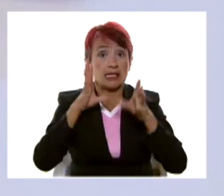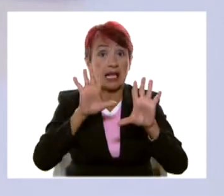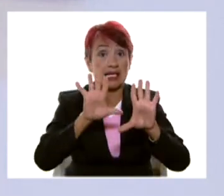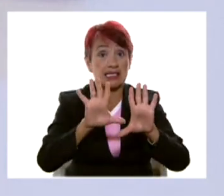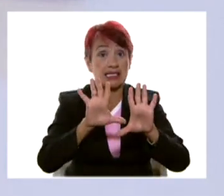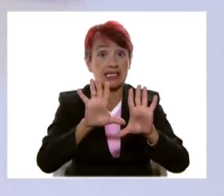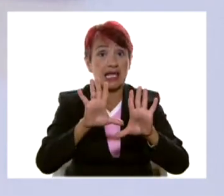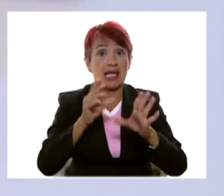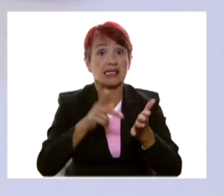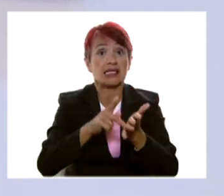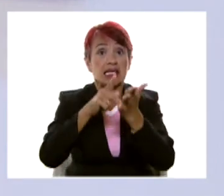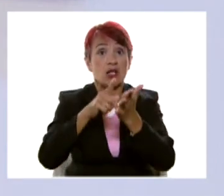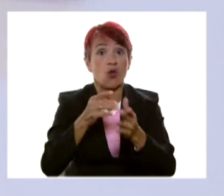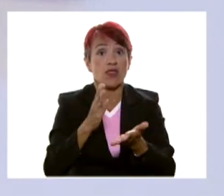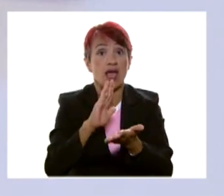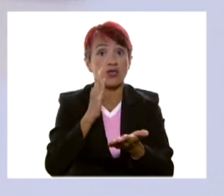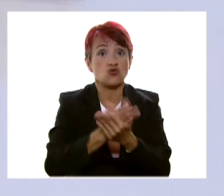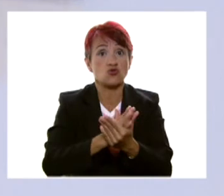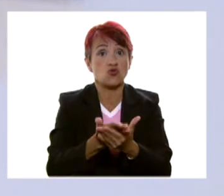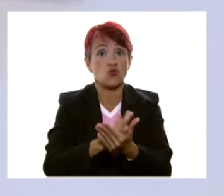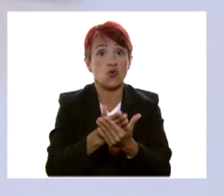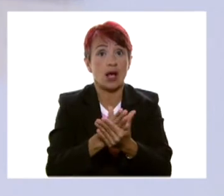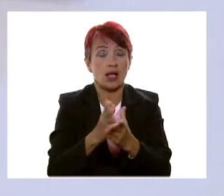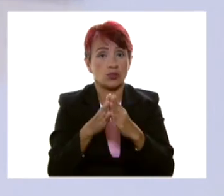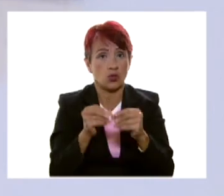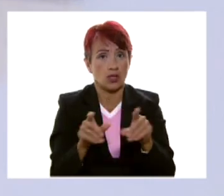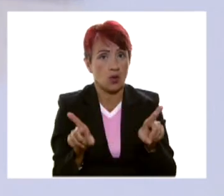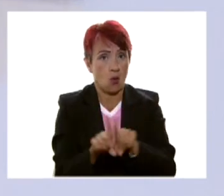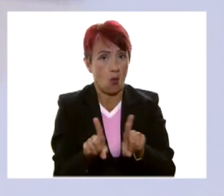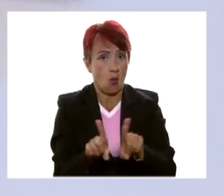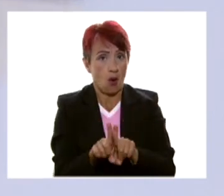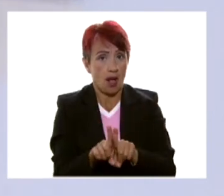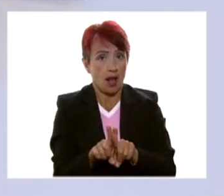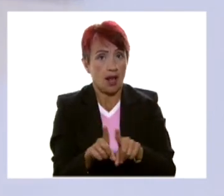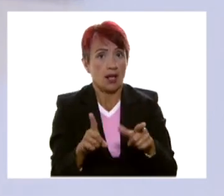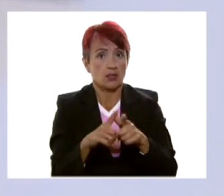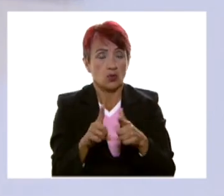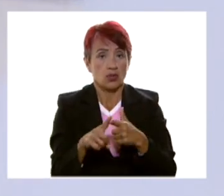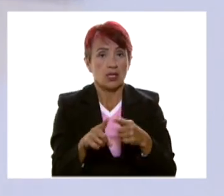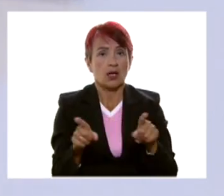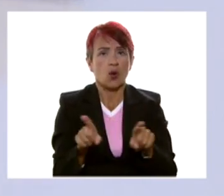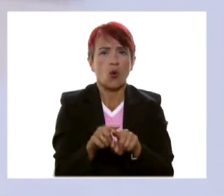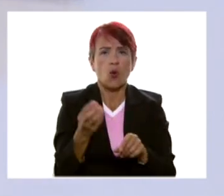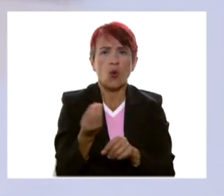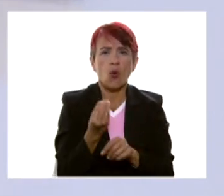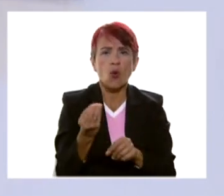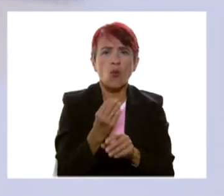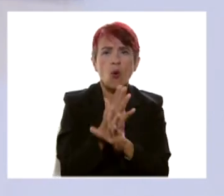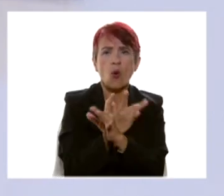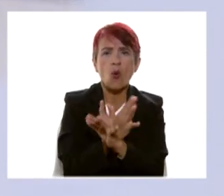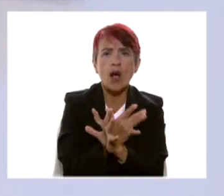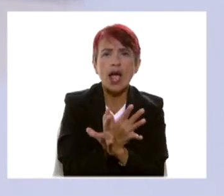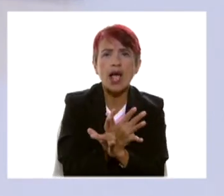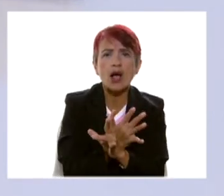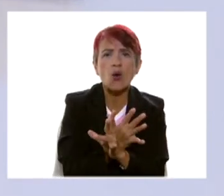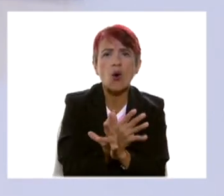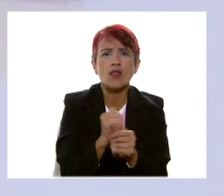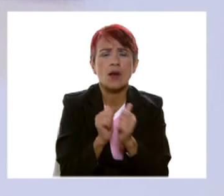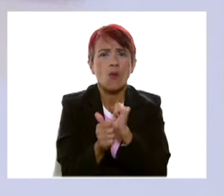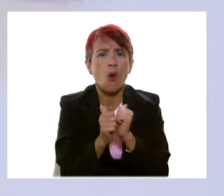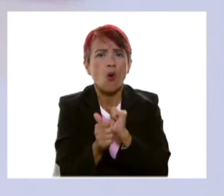la cabeza. Como les mencioné, también está el canotaje, el canotaje se realiza en los Juegos Deportivos